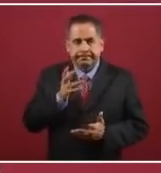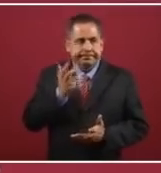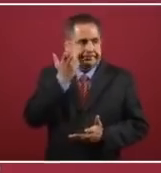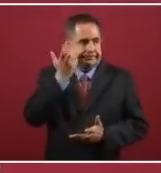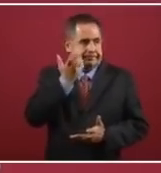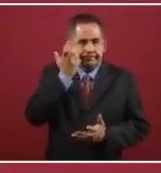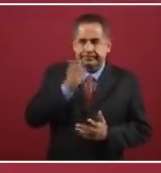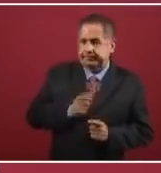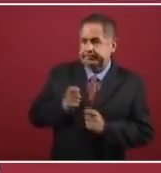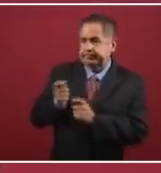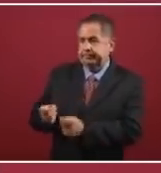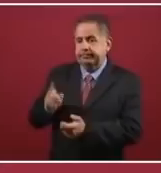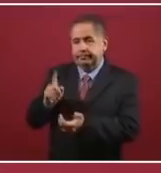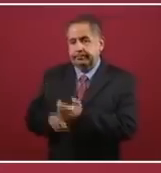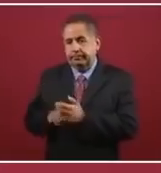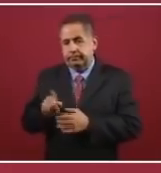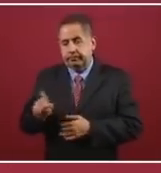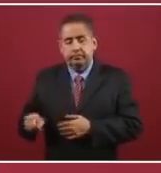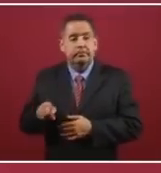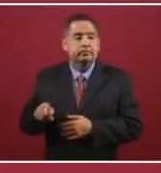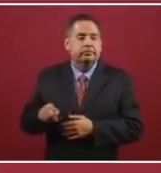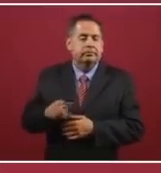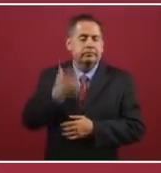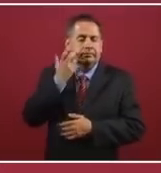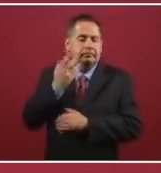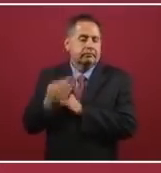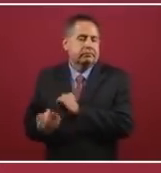impulsa, es el primer tapado,